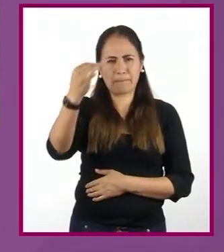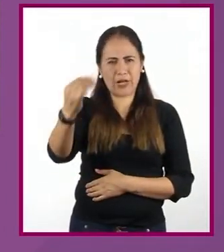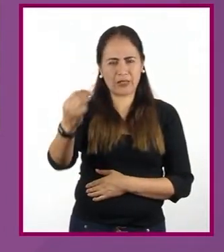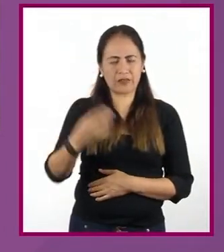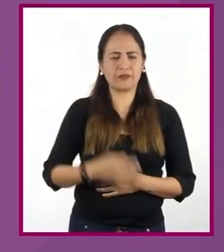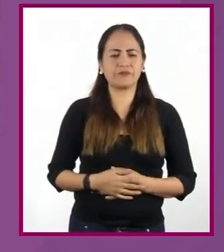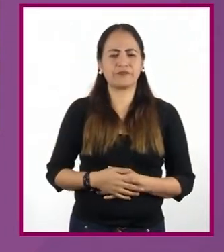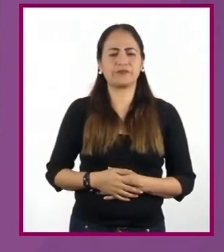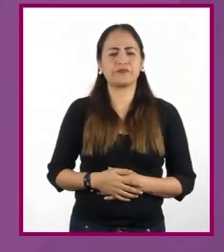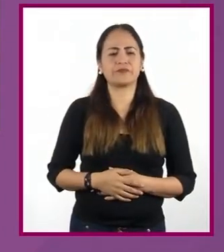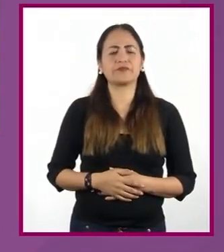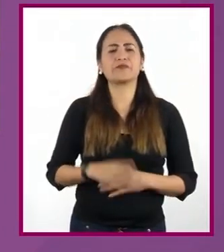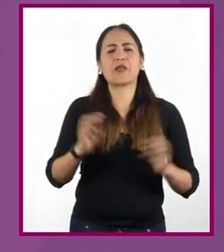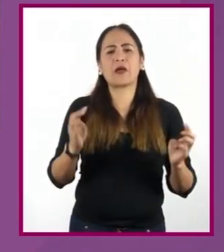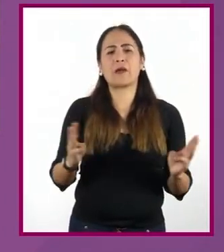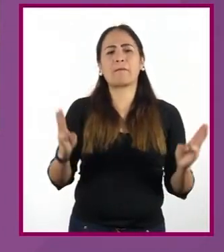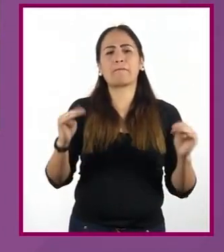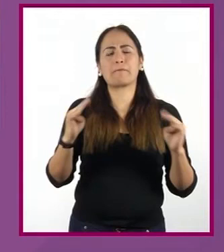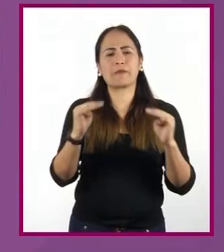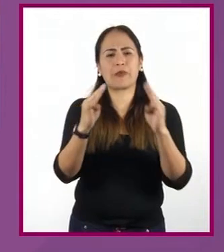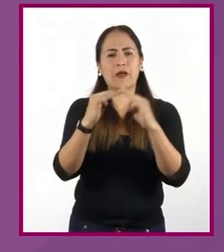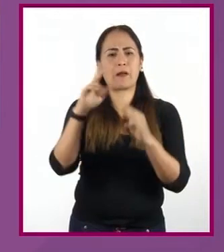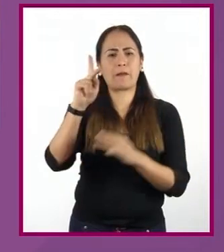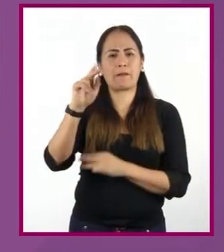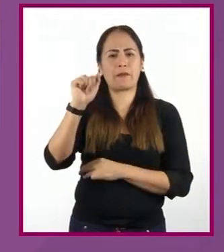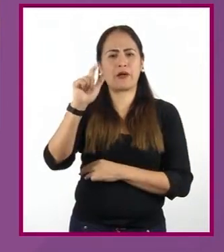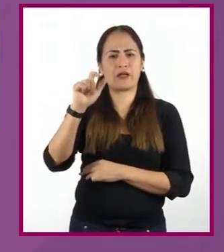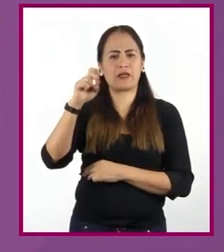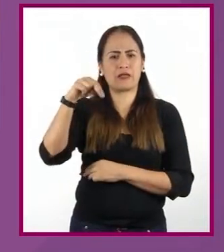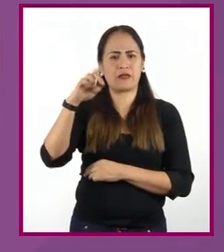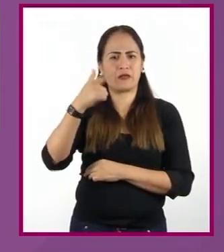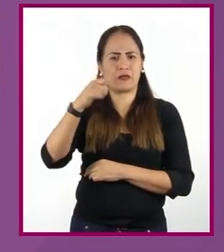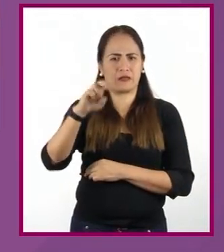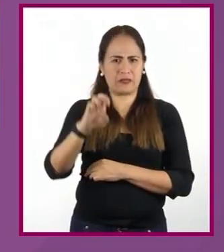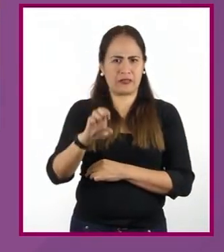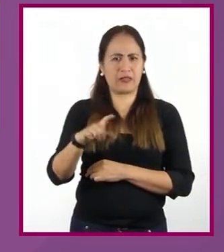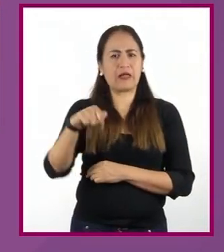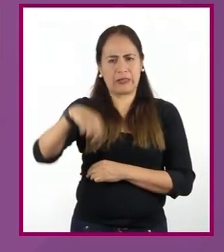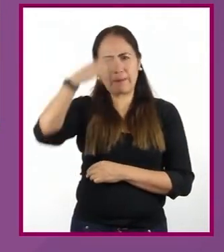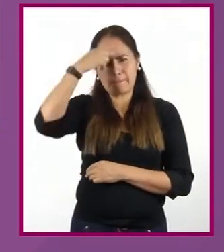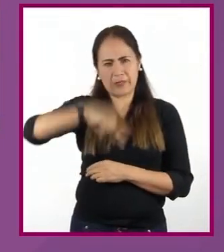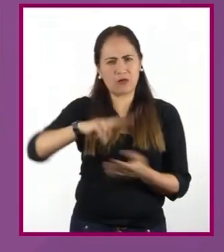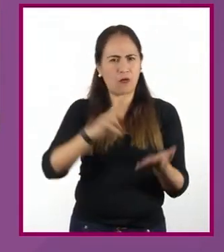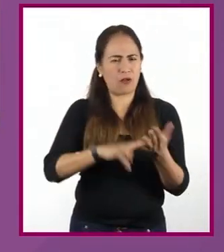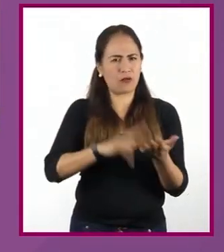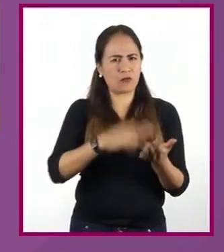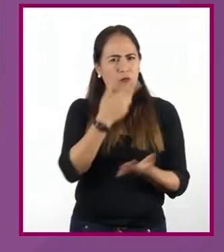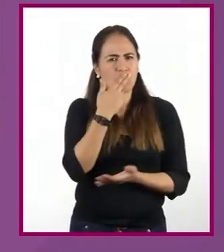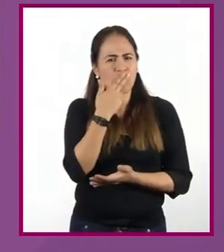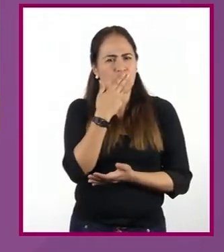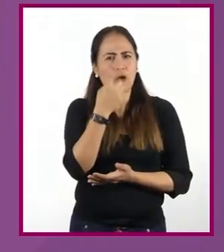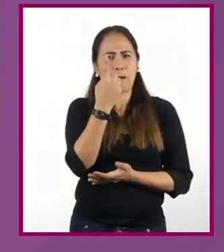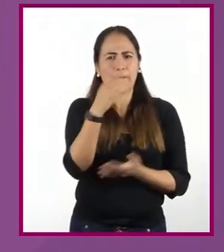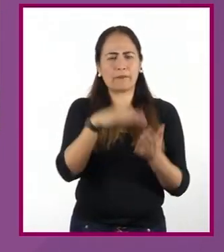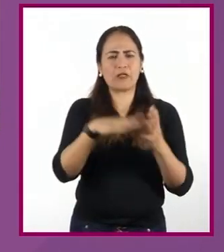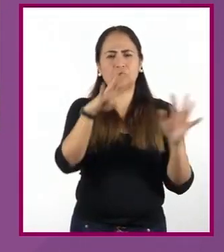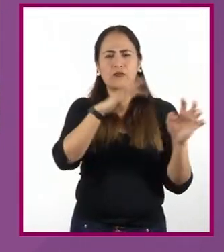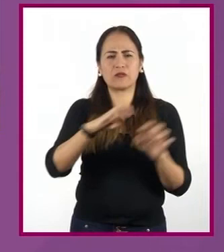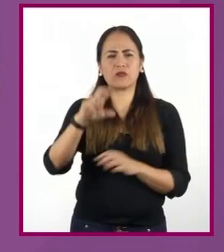en la zona arqueológica de Palenque, declarada Patrimonio de la Humanidad en 1987.